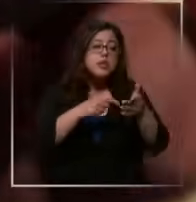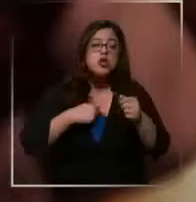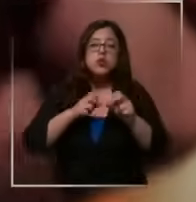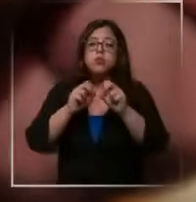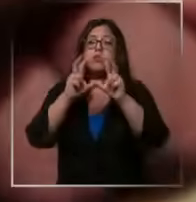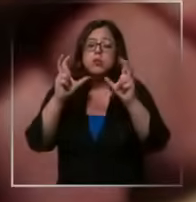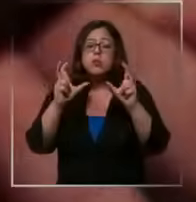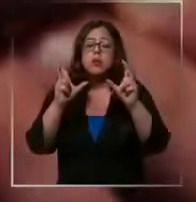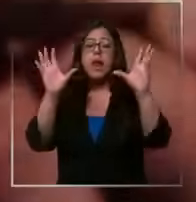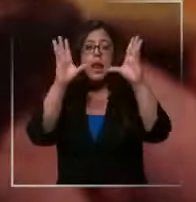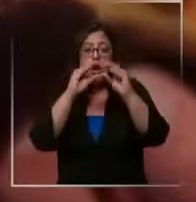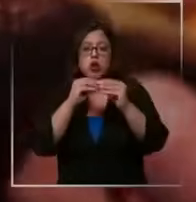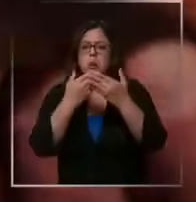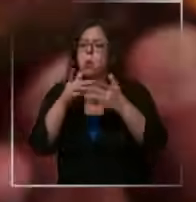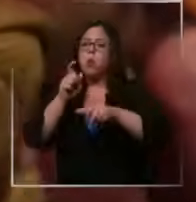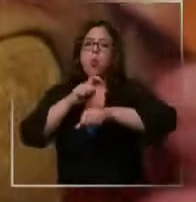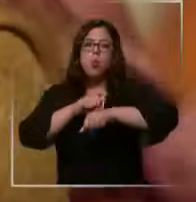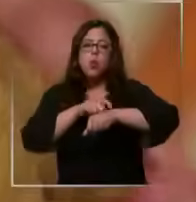a cualquier hora.